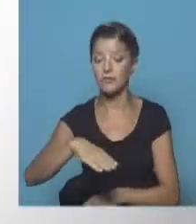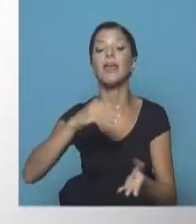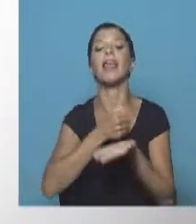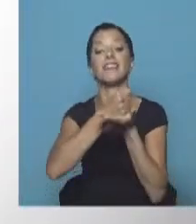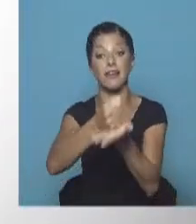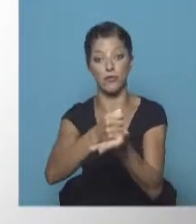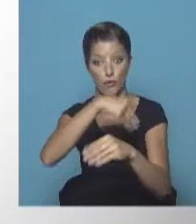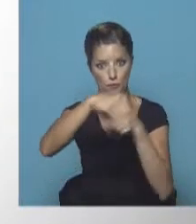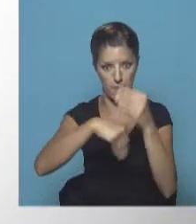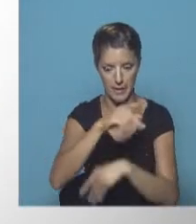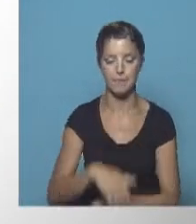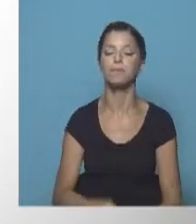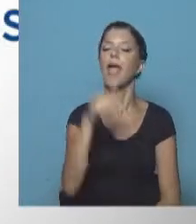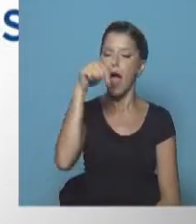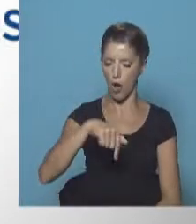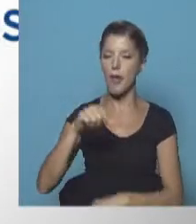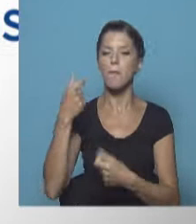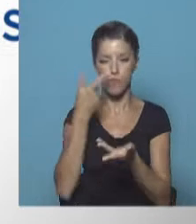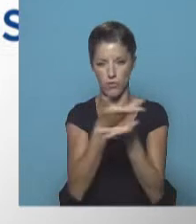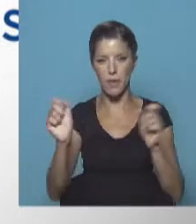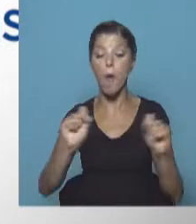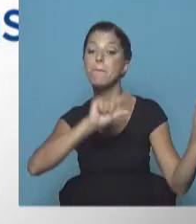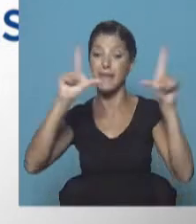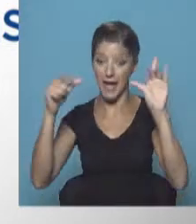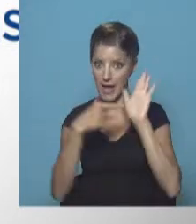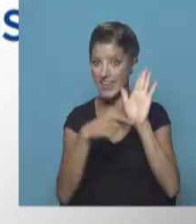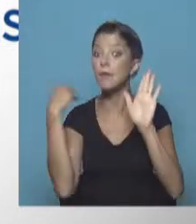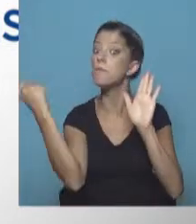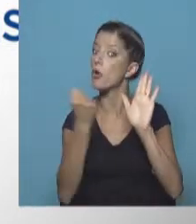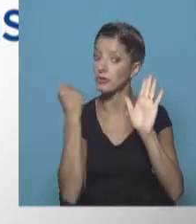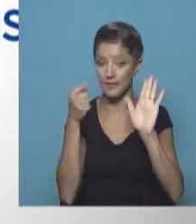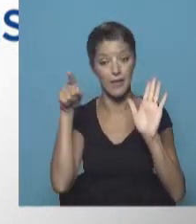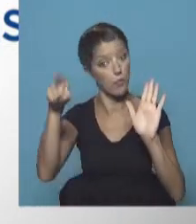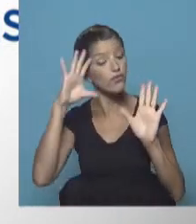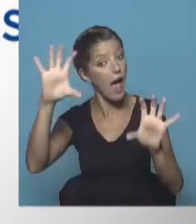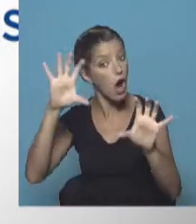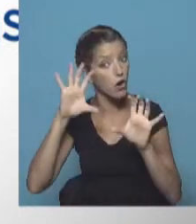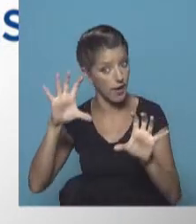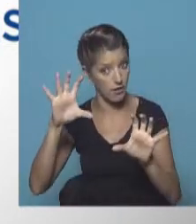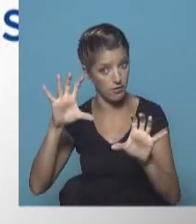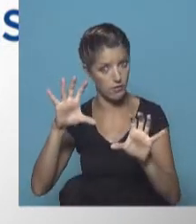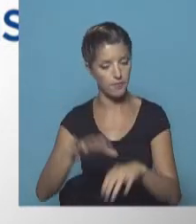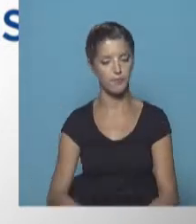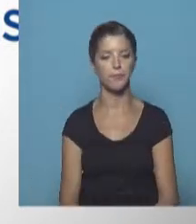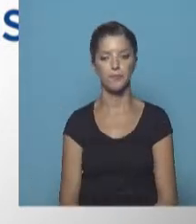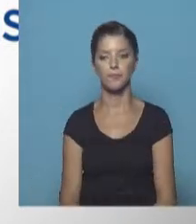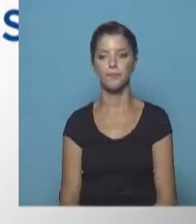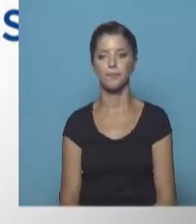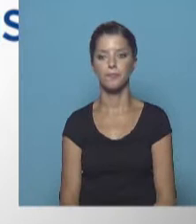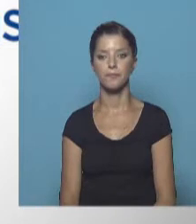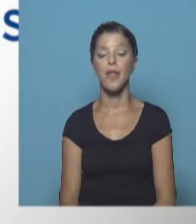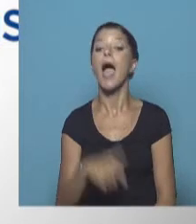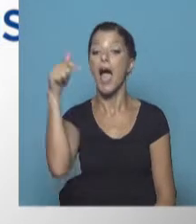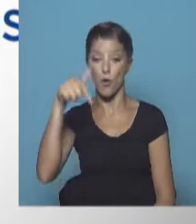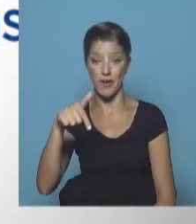acá tenemos una placa que es fundamental acordate con la medida que ha ampliado la el